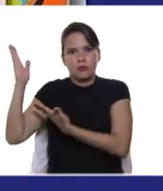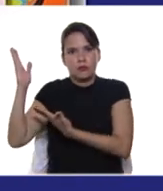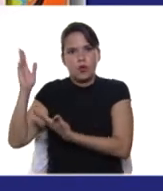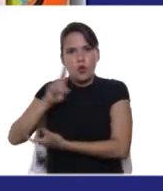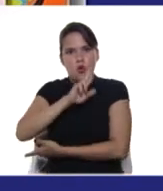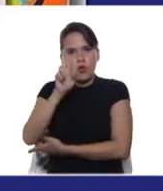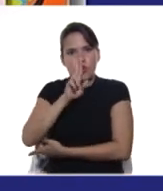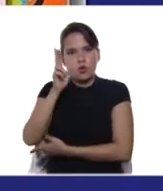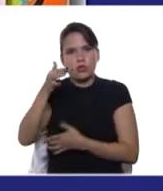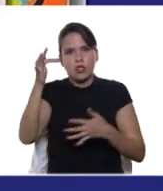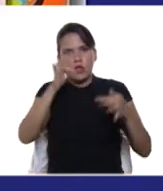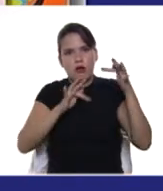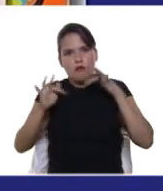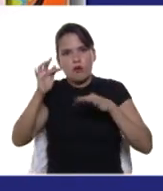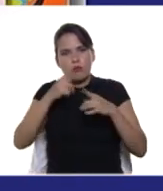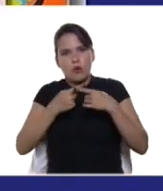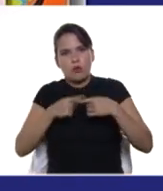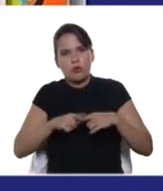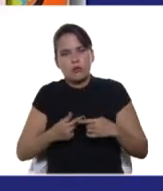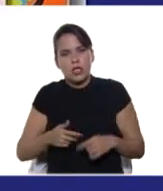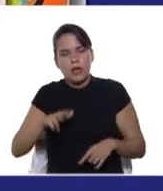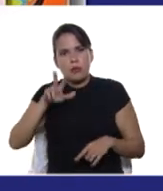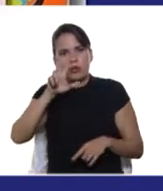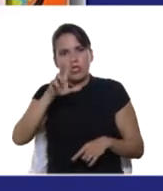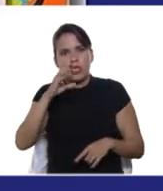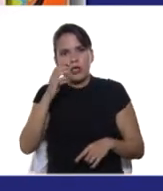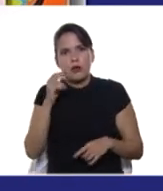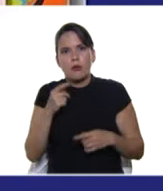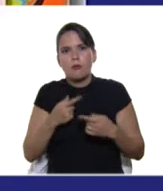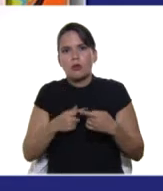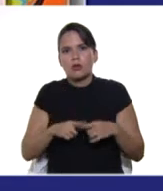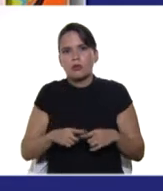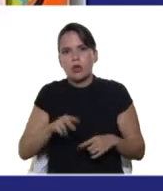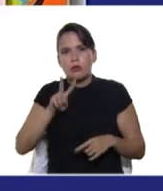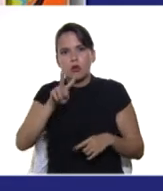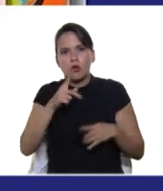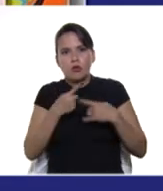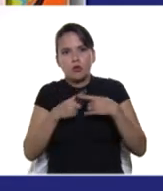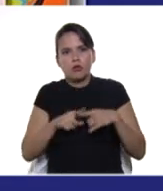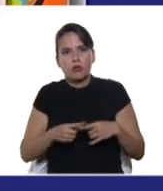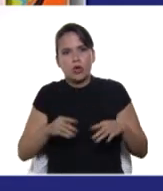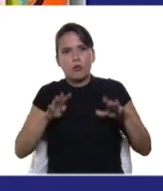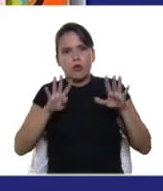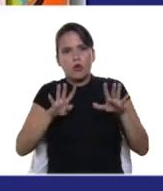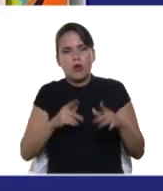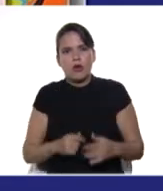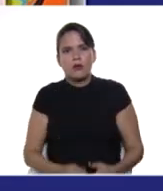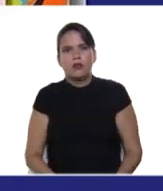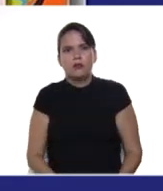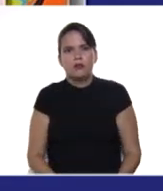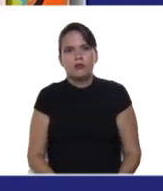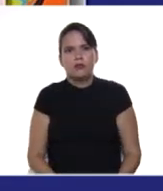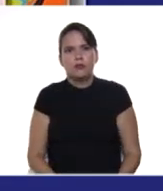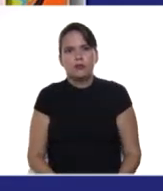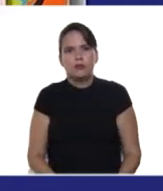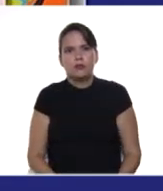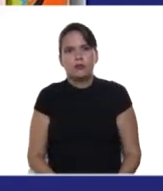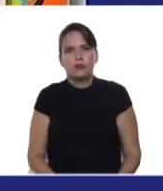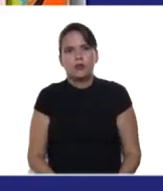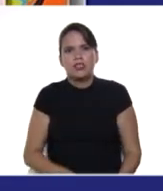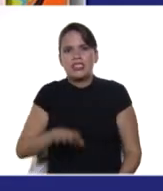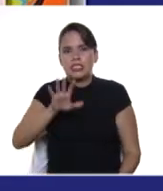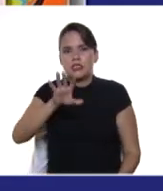fórmula, multiplicamos 3 centímetros por 2 centímetros por 9 centímetros, 3 por 2, 6, y 6 por